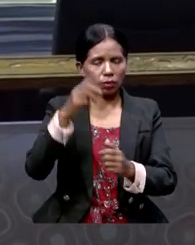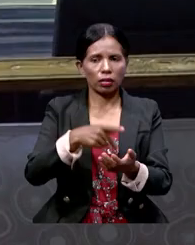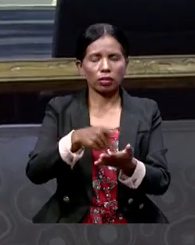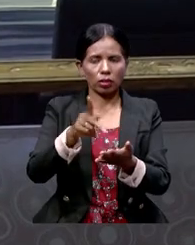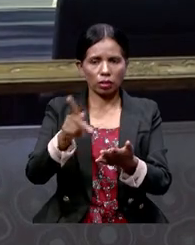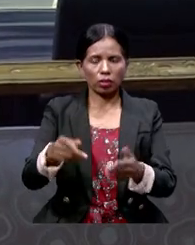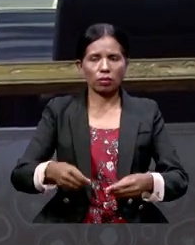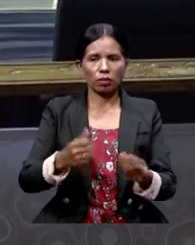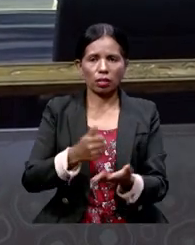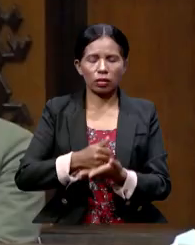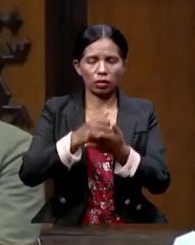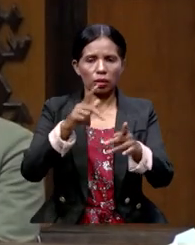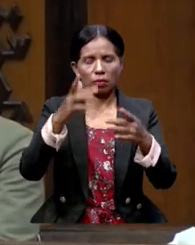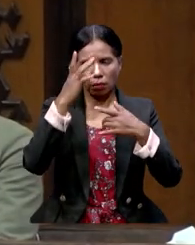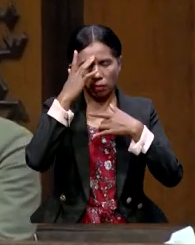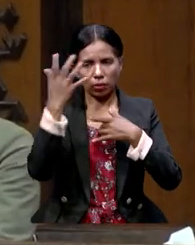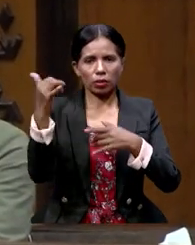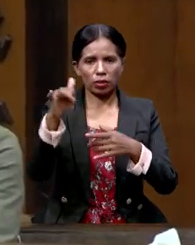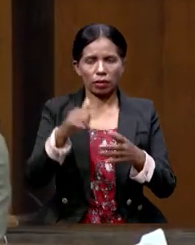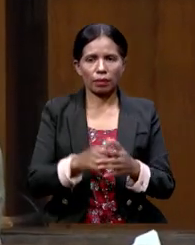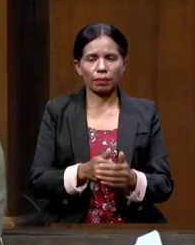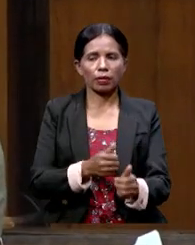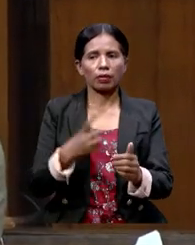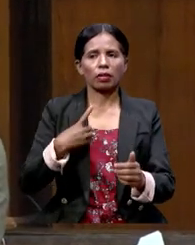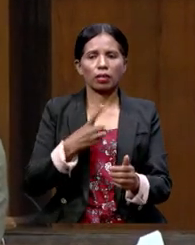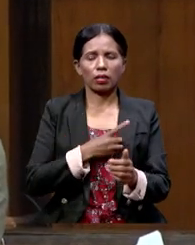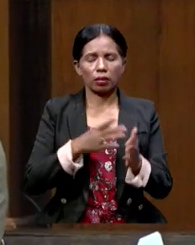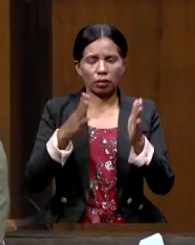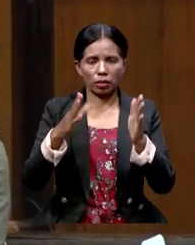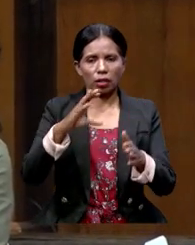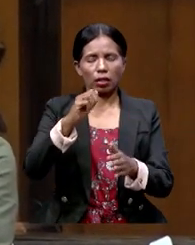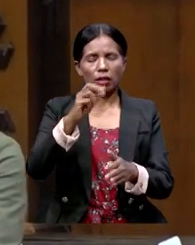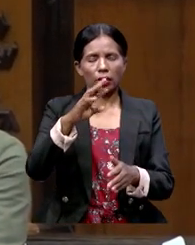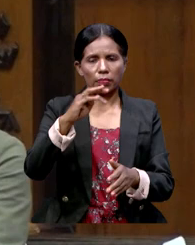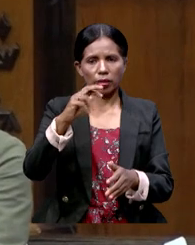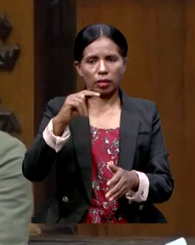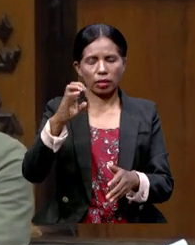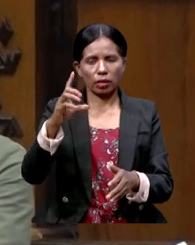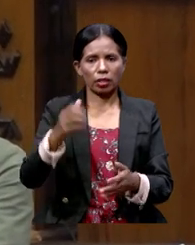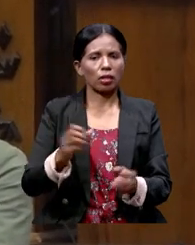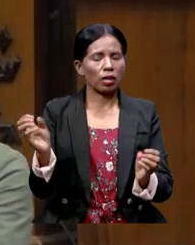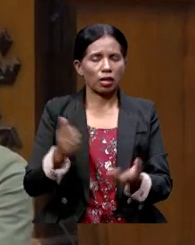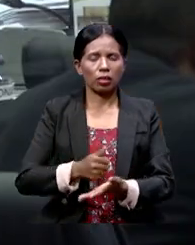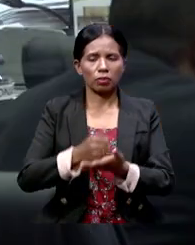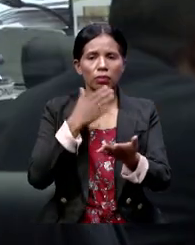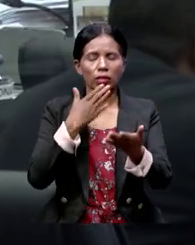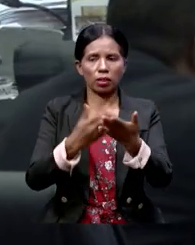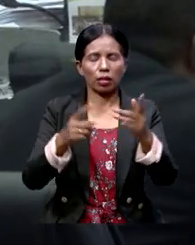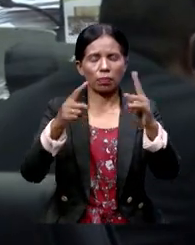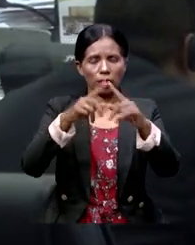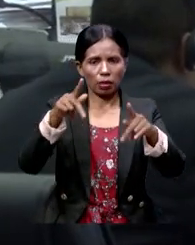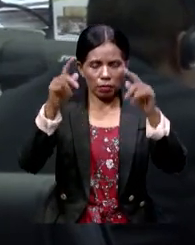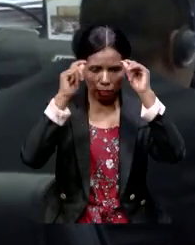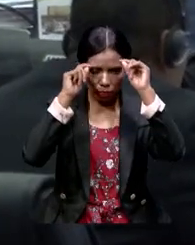o difo tratamiento ba paciente Timor Wansira. Tir deputada Carminda Carlota hospital Sira ne la fo atendimiento día ba paciente Timor